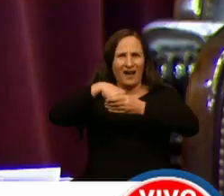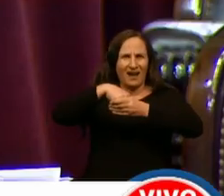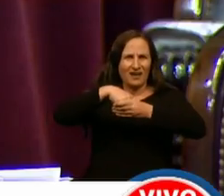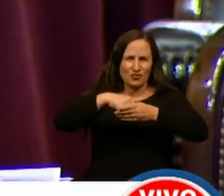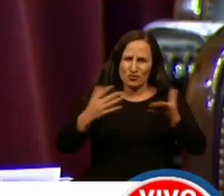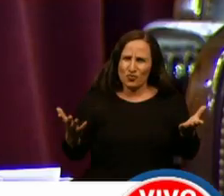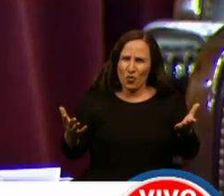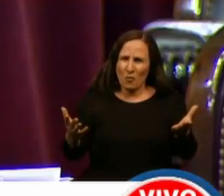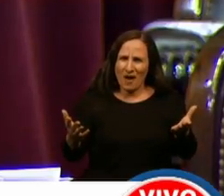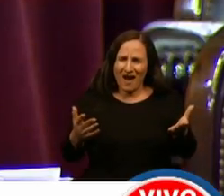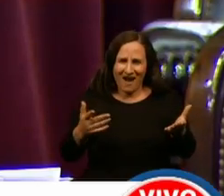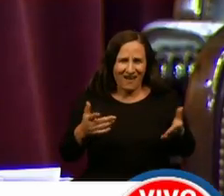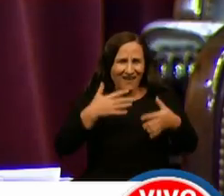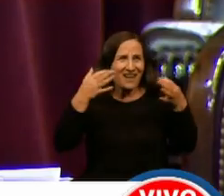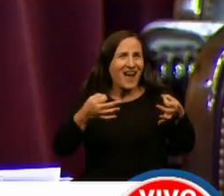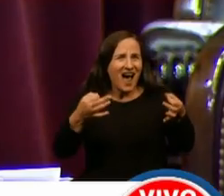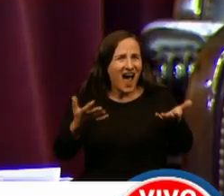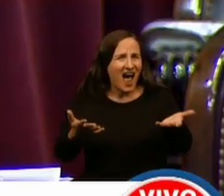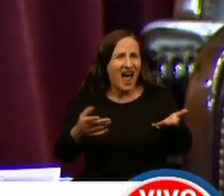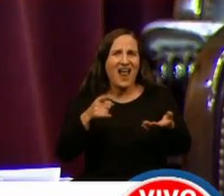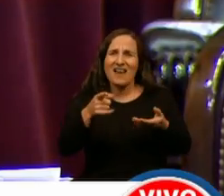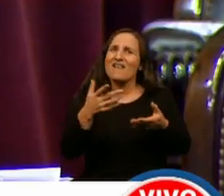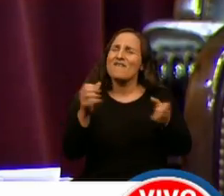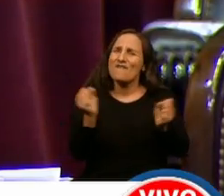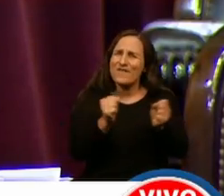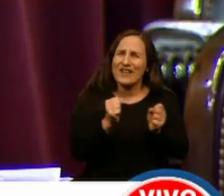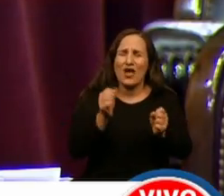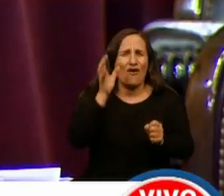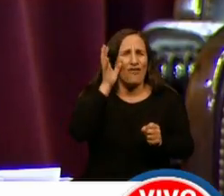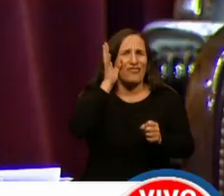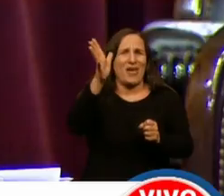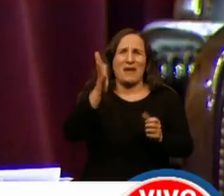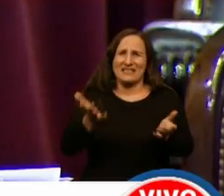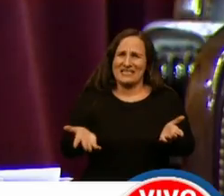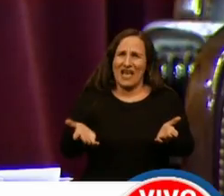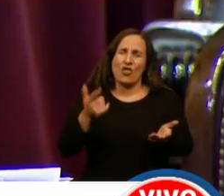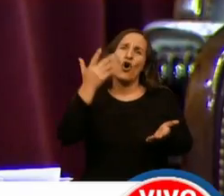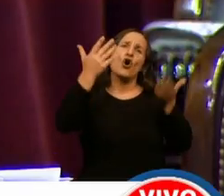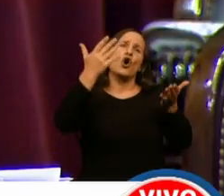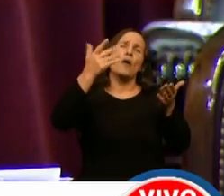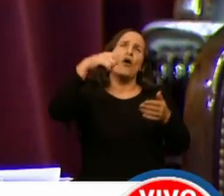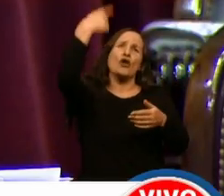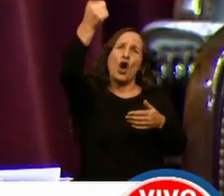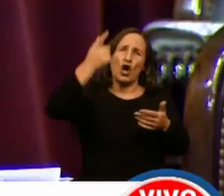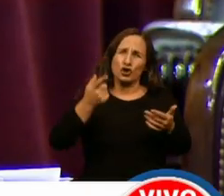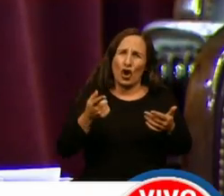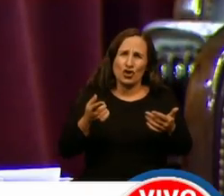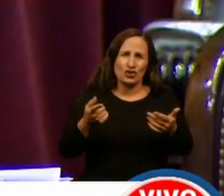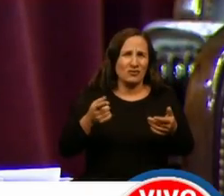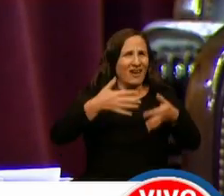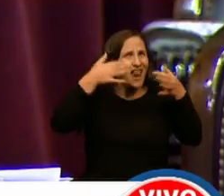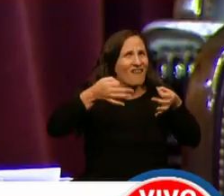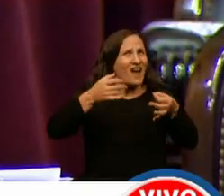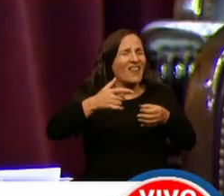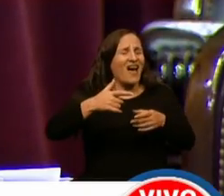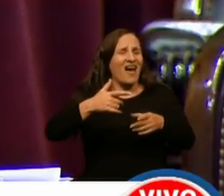provincias patagónicas que realmente sufren los fríos extremos con algunos otros lugares donde realmente no